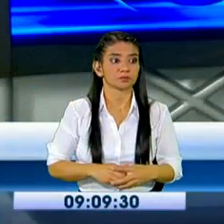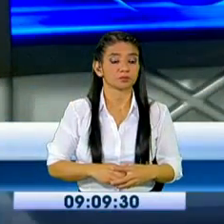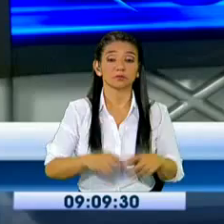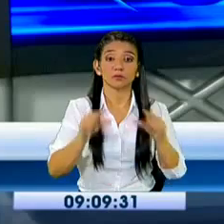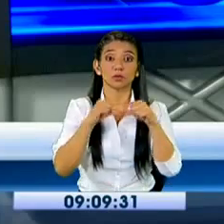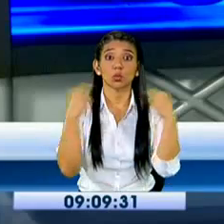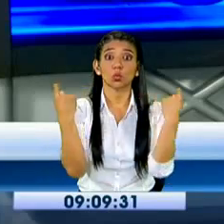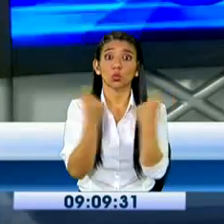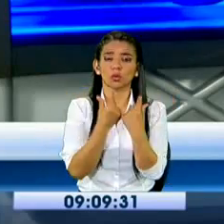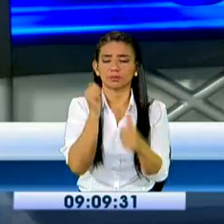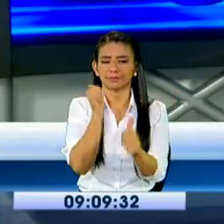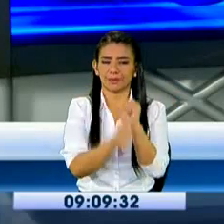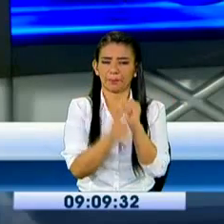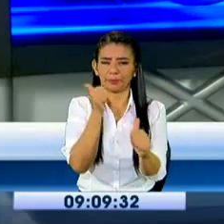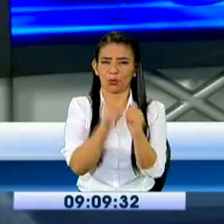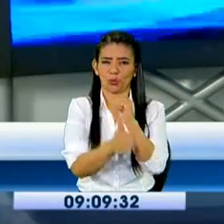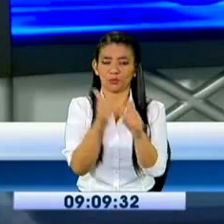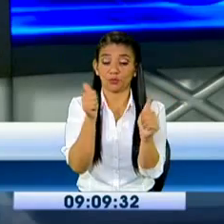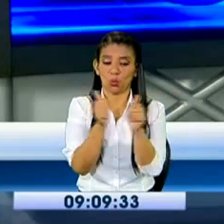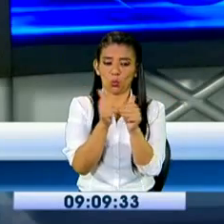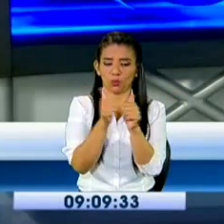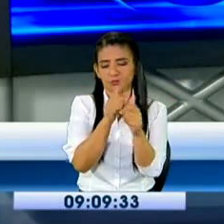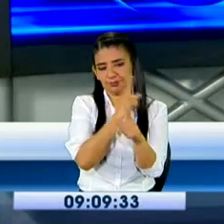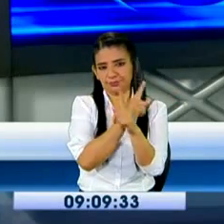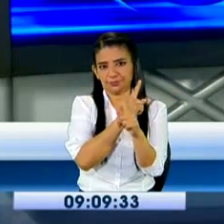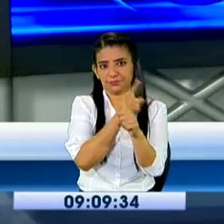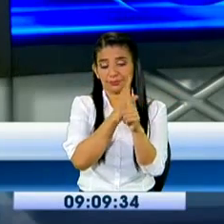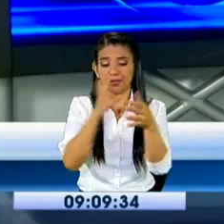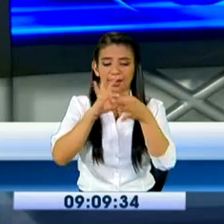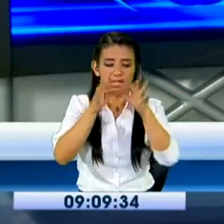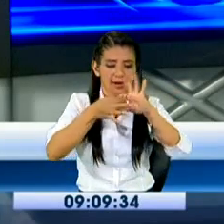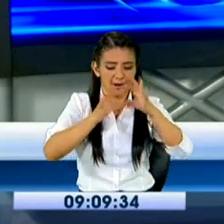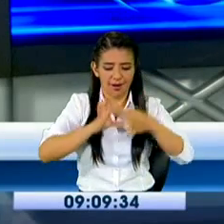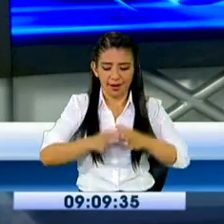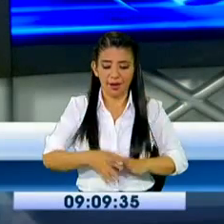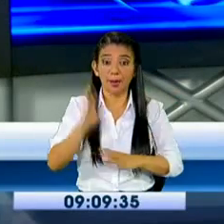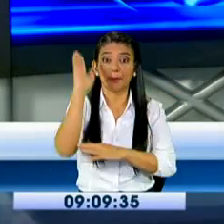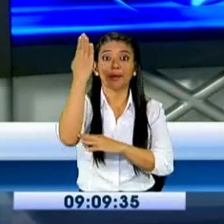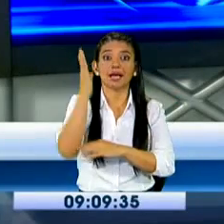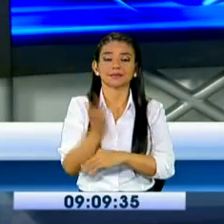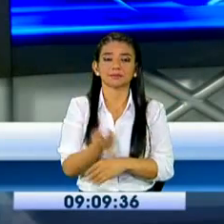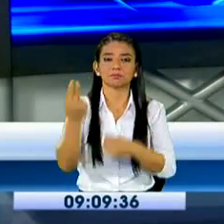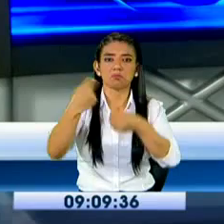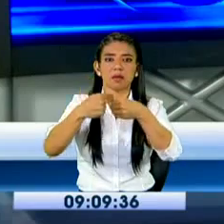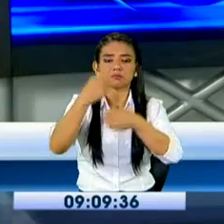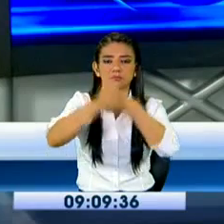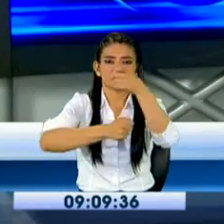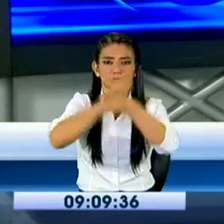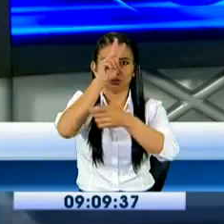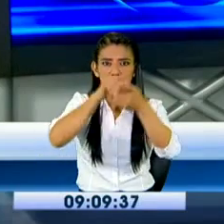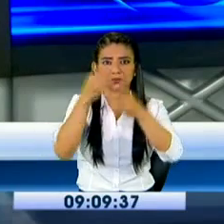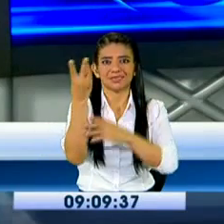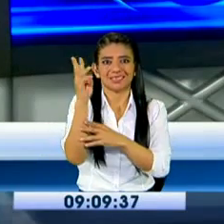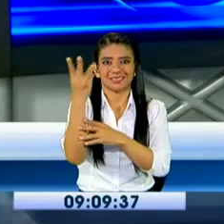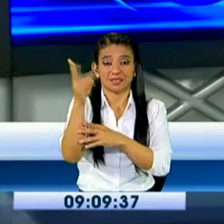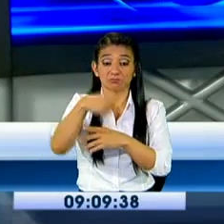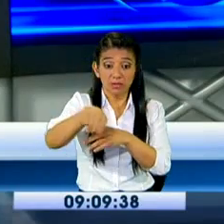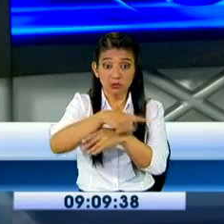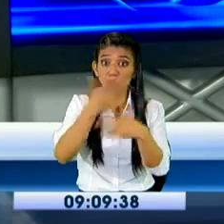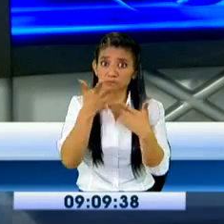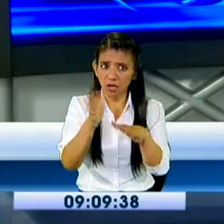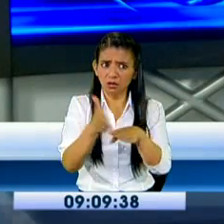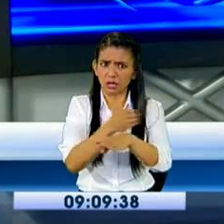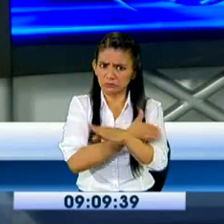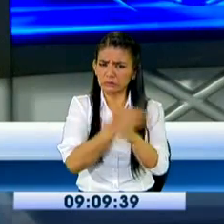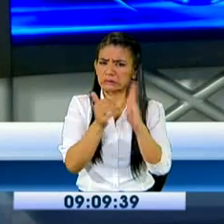de atletas con capacidades distintas serán parte de los Juegos Paralímpicos de Río de Janeiro, que se van a realizar en el año 2016. Ellos se han sometido a